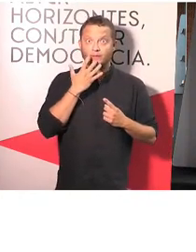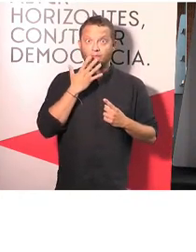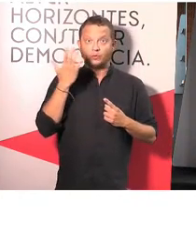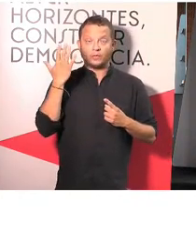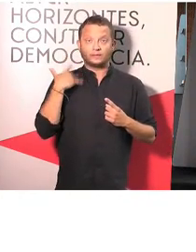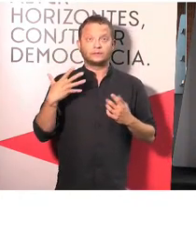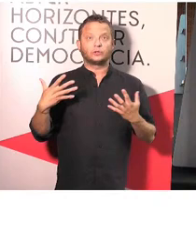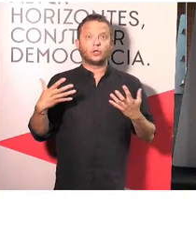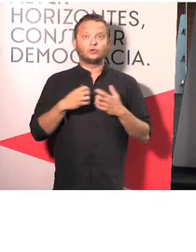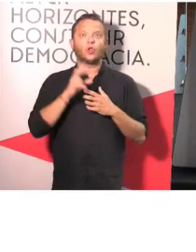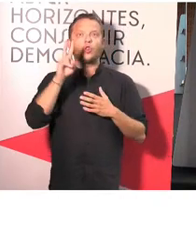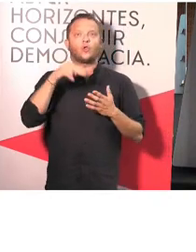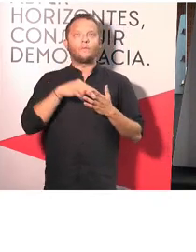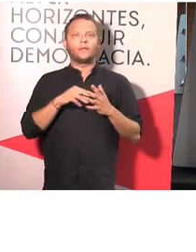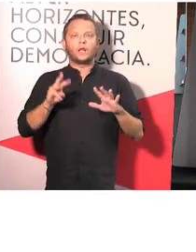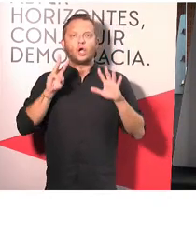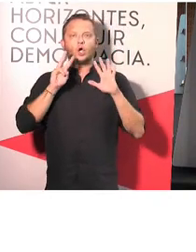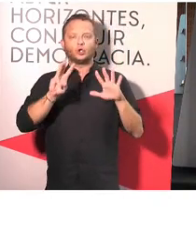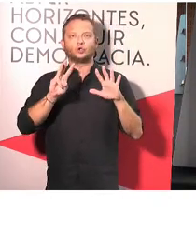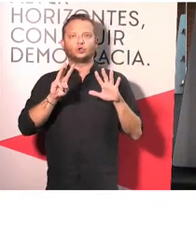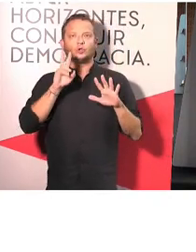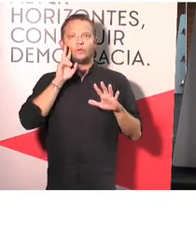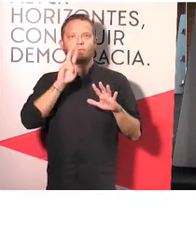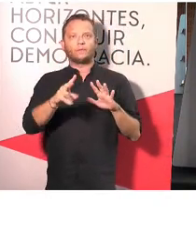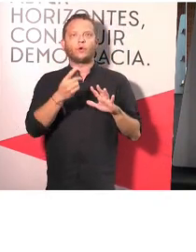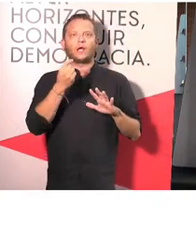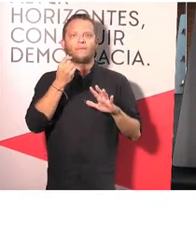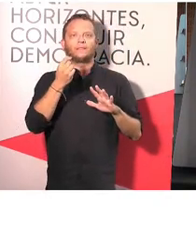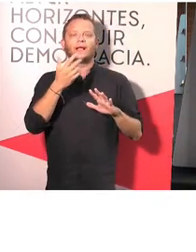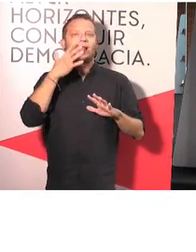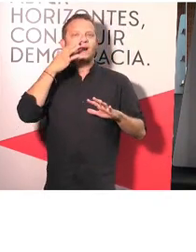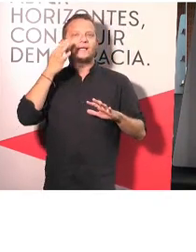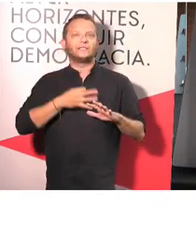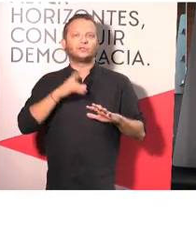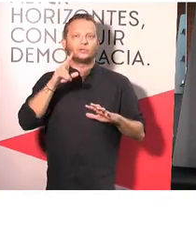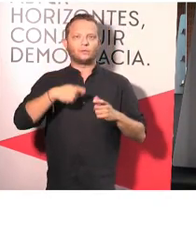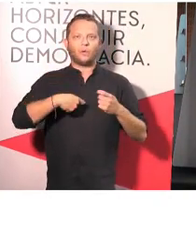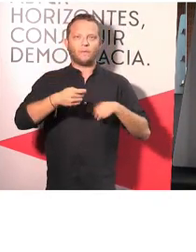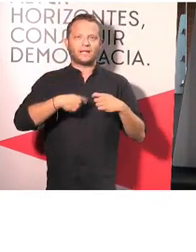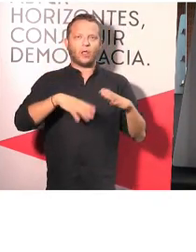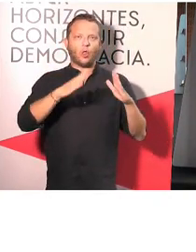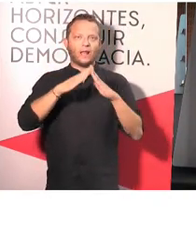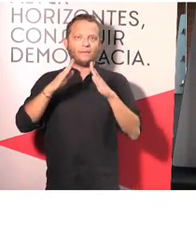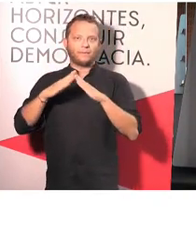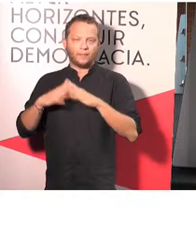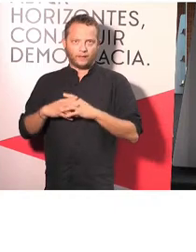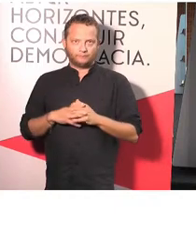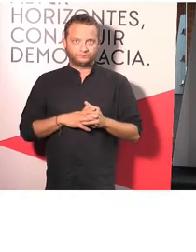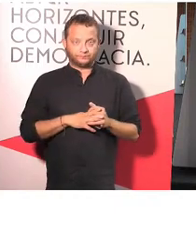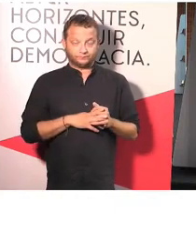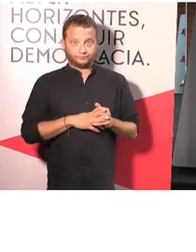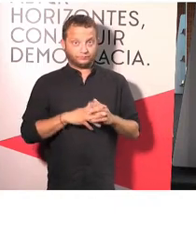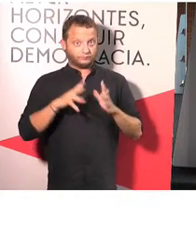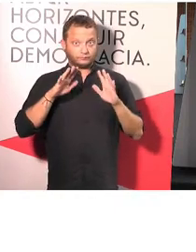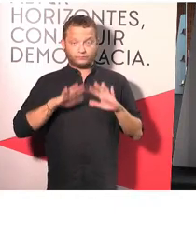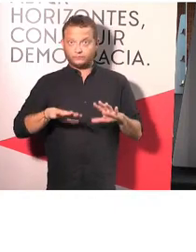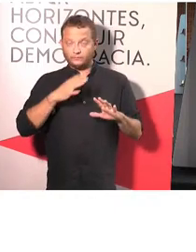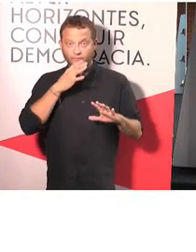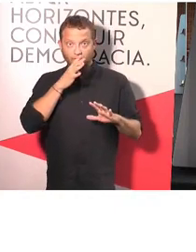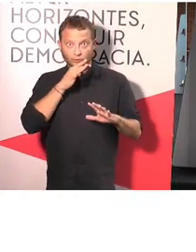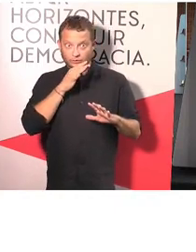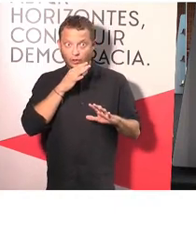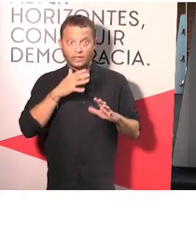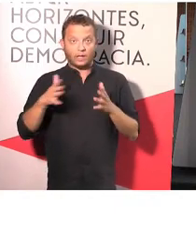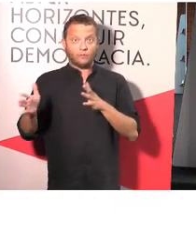con el colapso del 2008 en el capital riesgo respecto al mercado de la vivienda, ¿no? Pues yo creo que estamos en